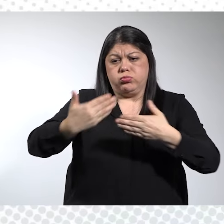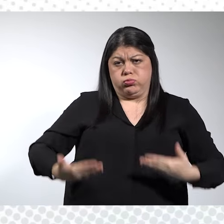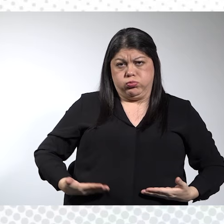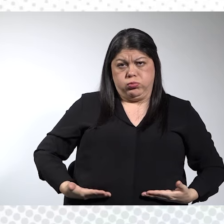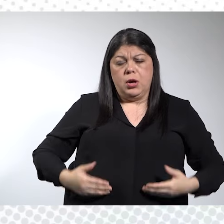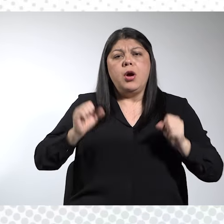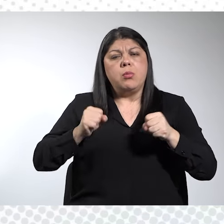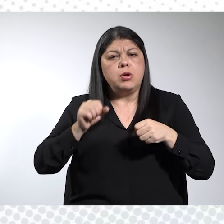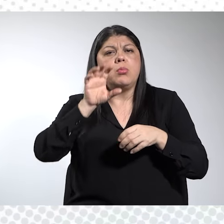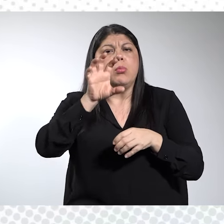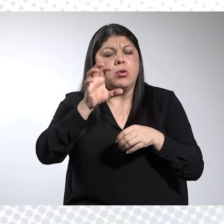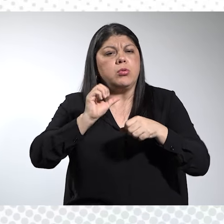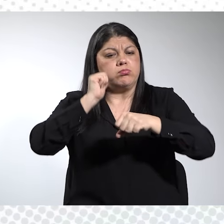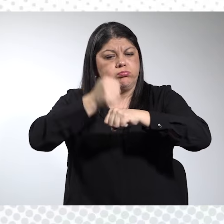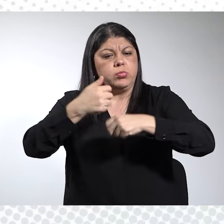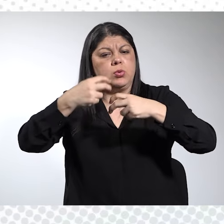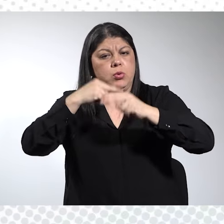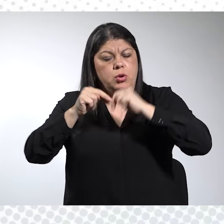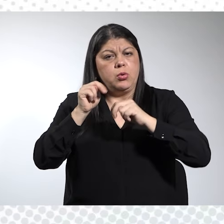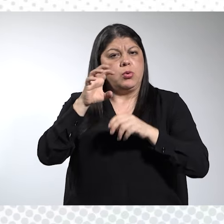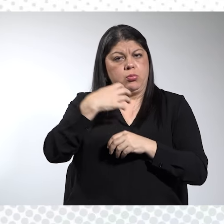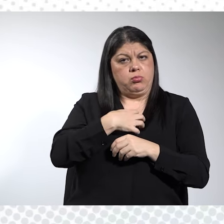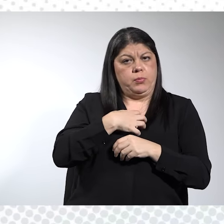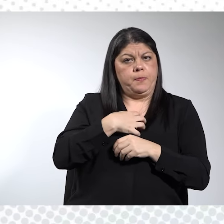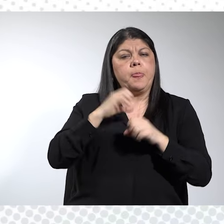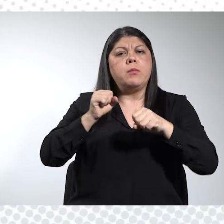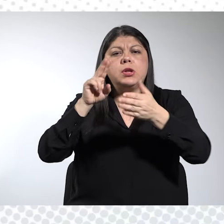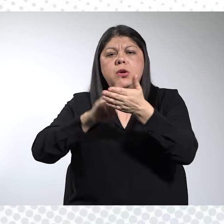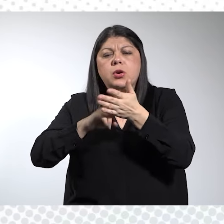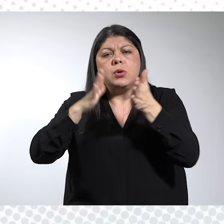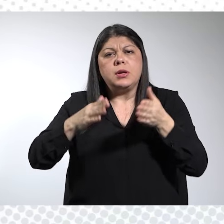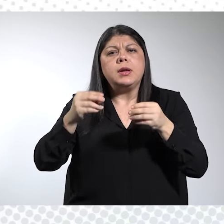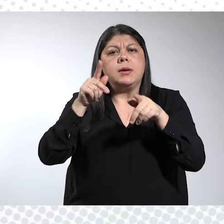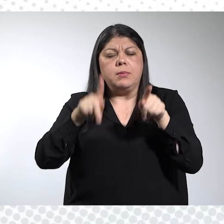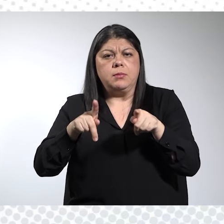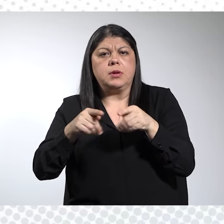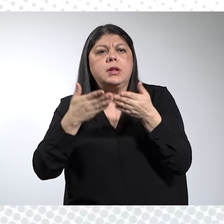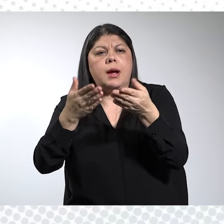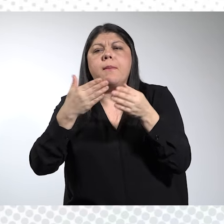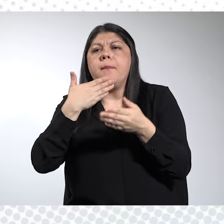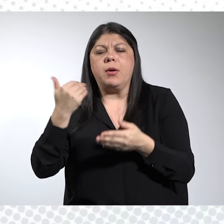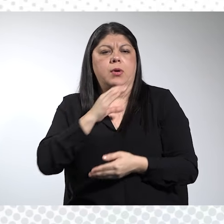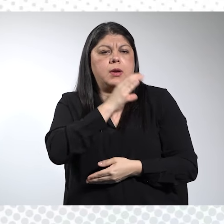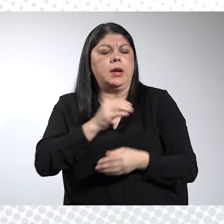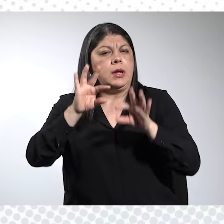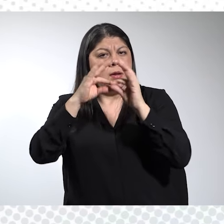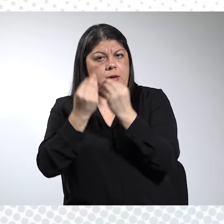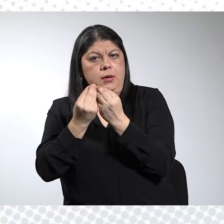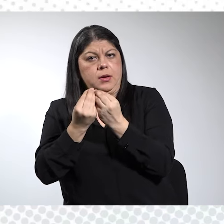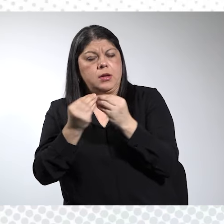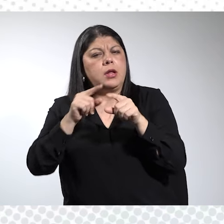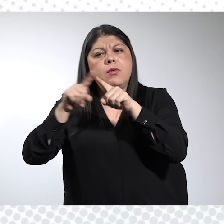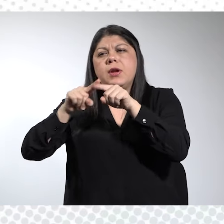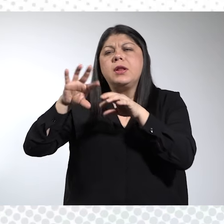empleados, sino que pueden hacer sus proyectos, pueden concretarlos y pueden contratar personas y que al final les van a generar la calidad de vida a sus familias